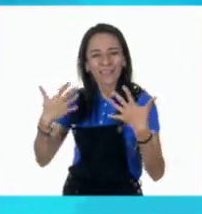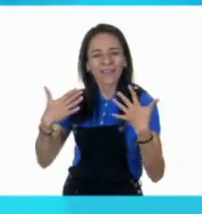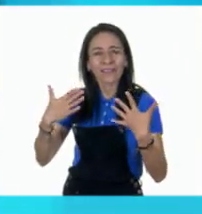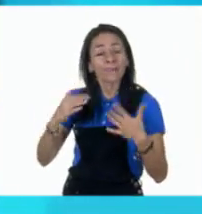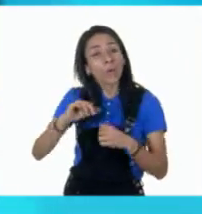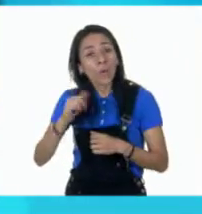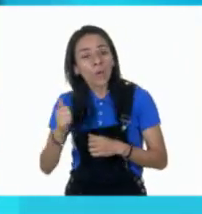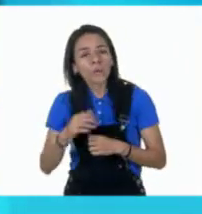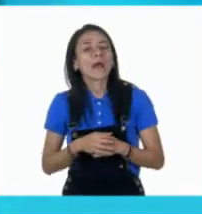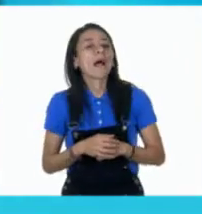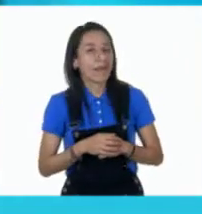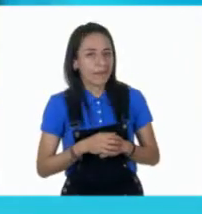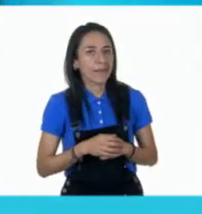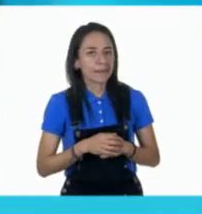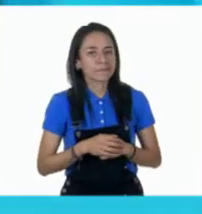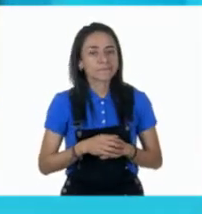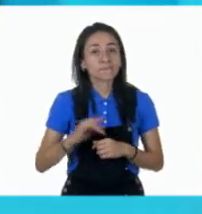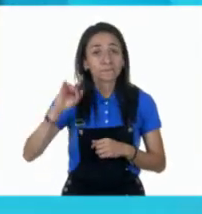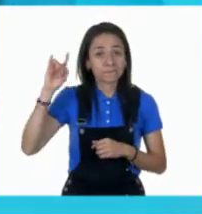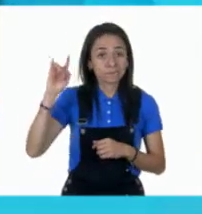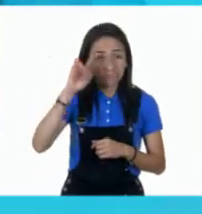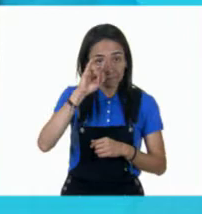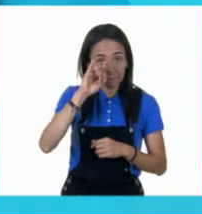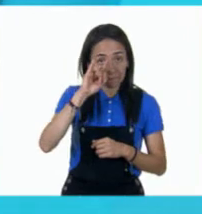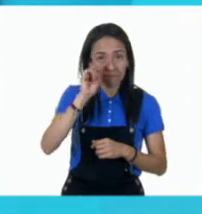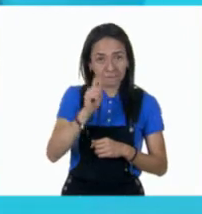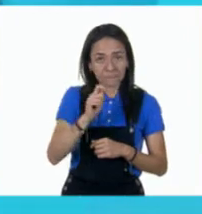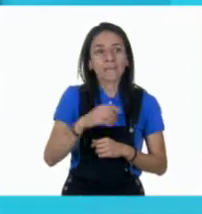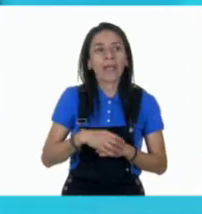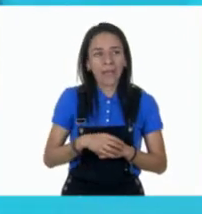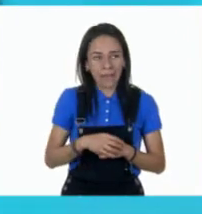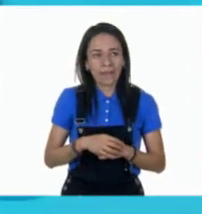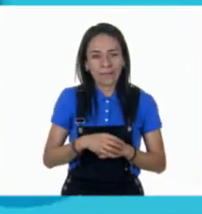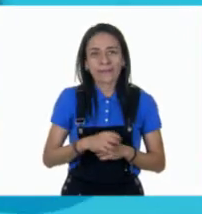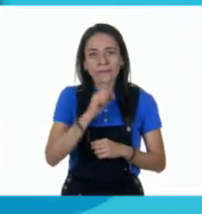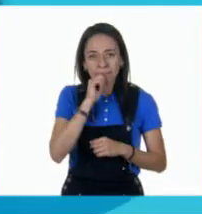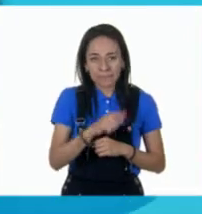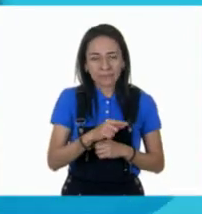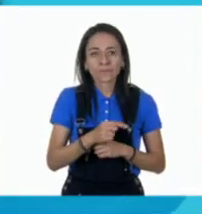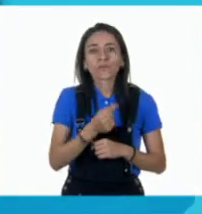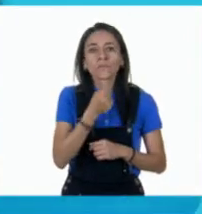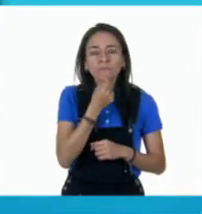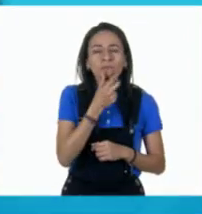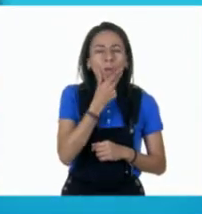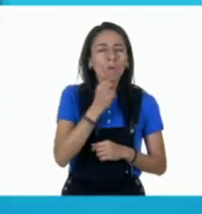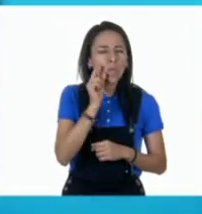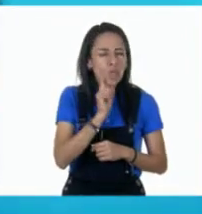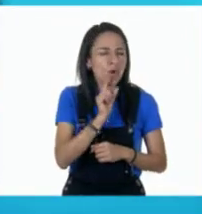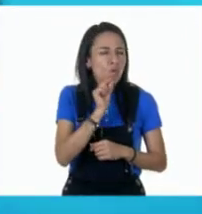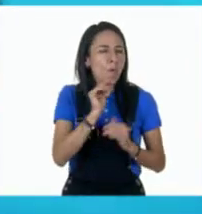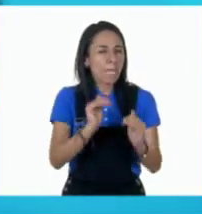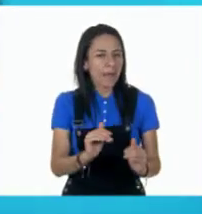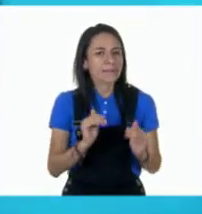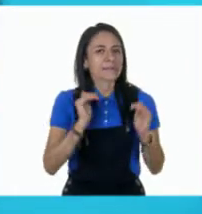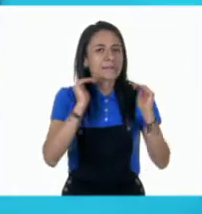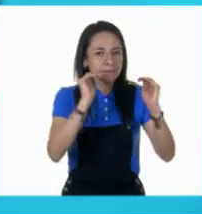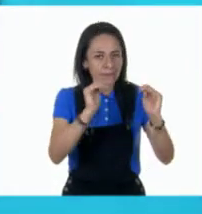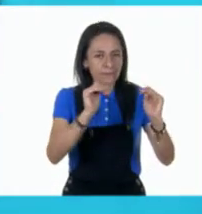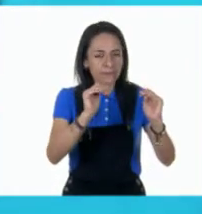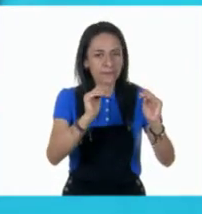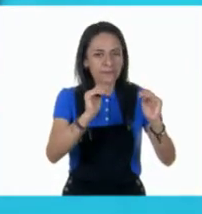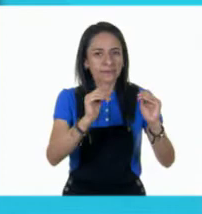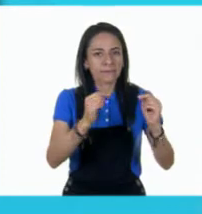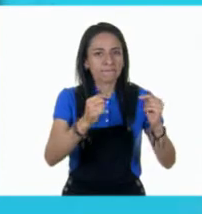derecha, están esta niña y este niño, aunque parecen ya un poco más grandes, y parece que